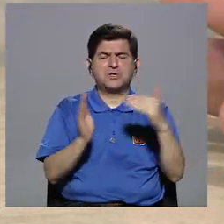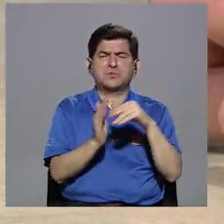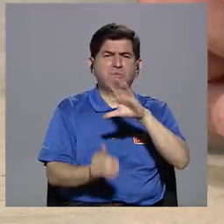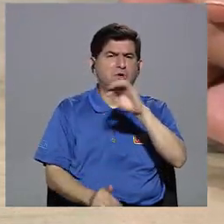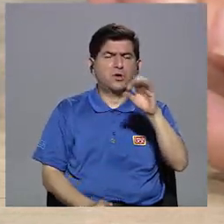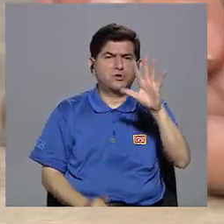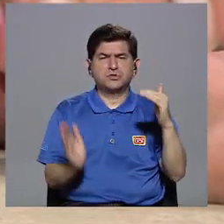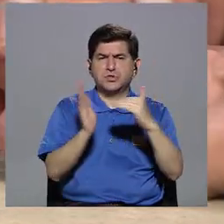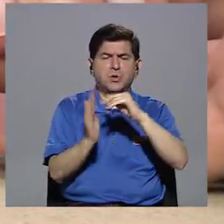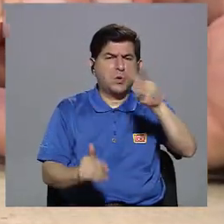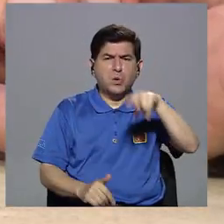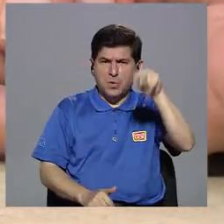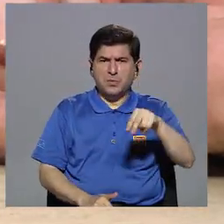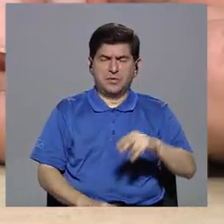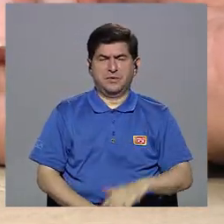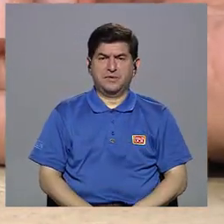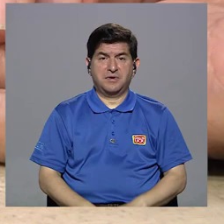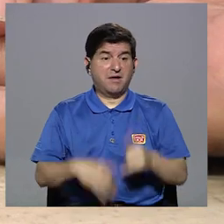millones